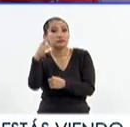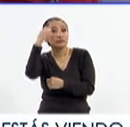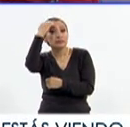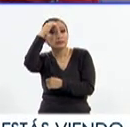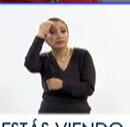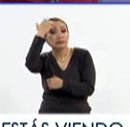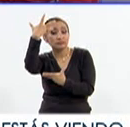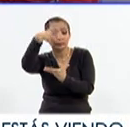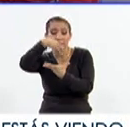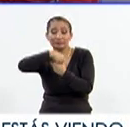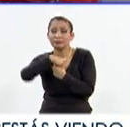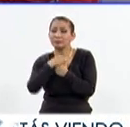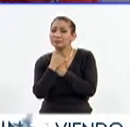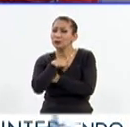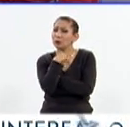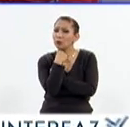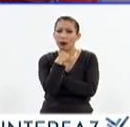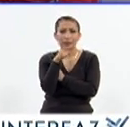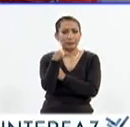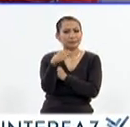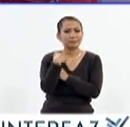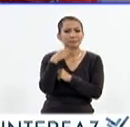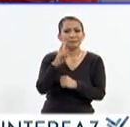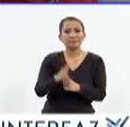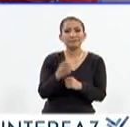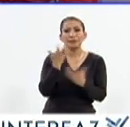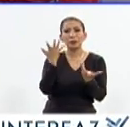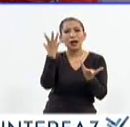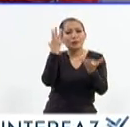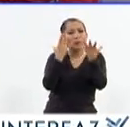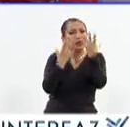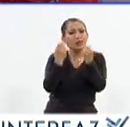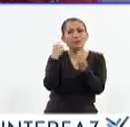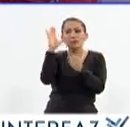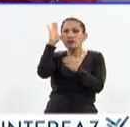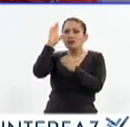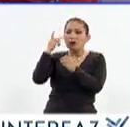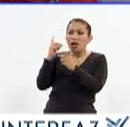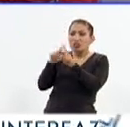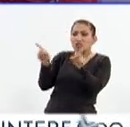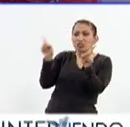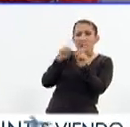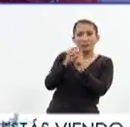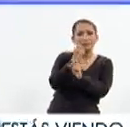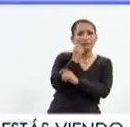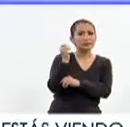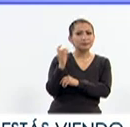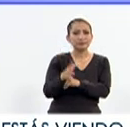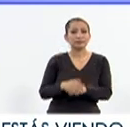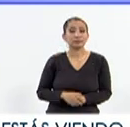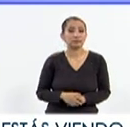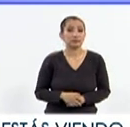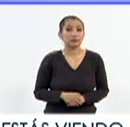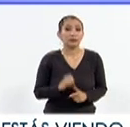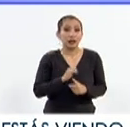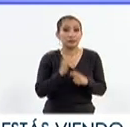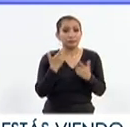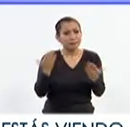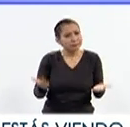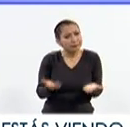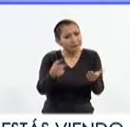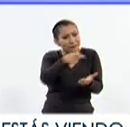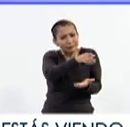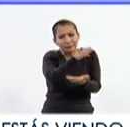experiencia queda, ¿no? Y es un aprendizaje cultural muy, muy padre. Entonces, que se